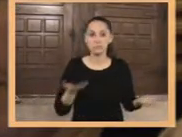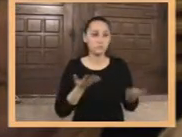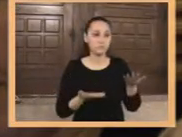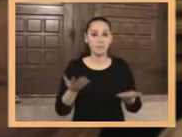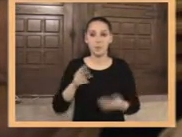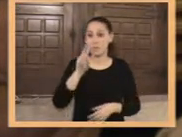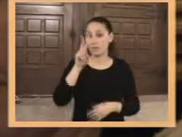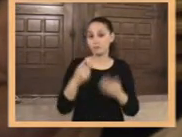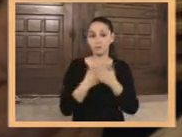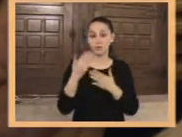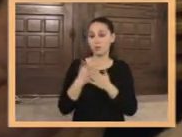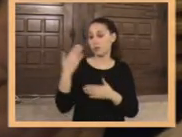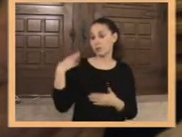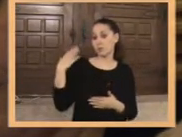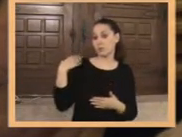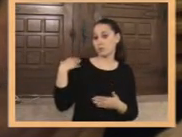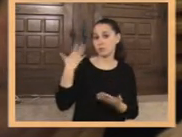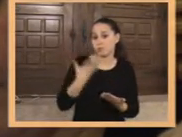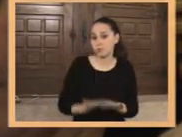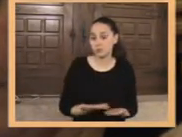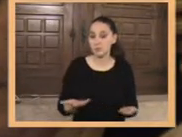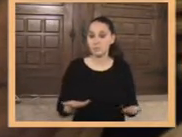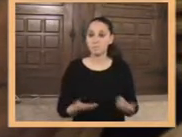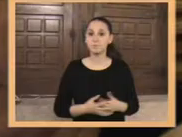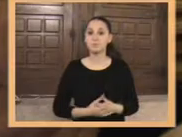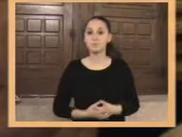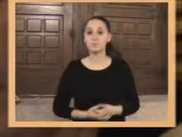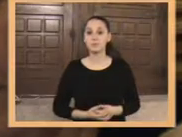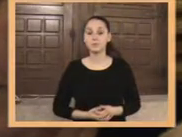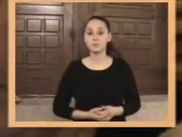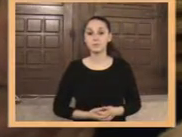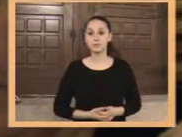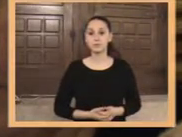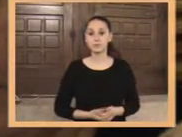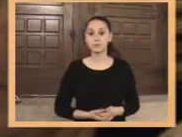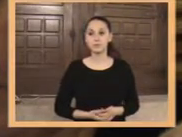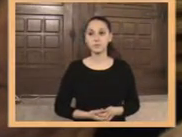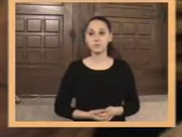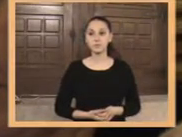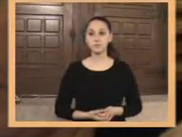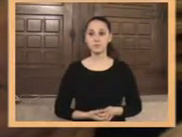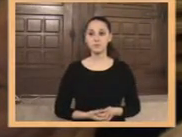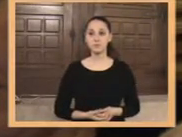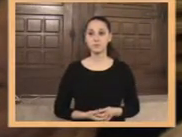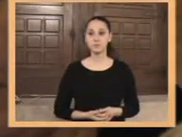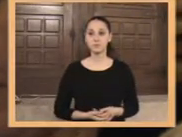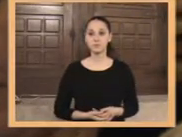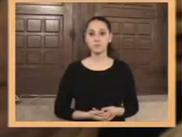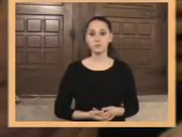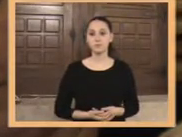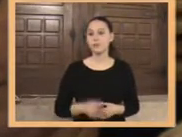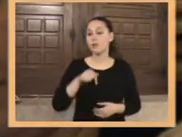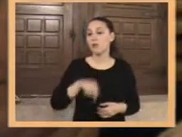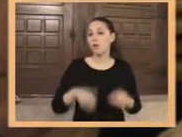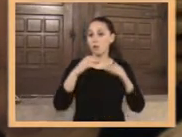ayuntamiento una propuesta formal ante esta ordenanza que usted nos presenta